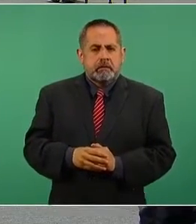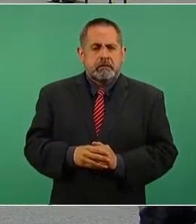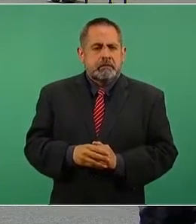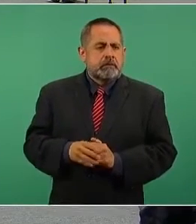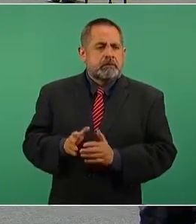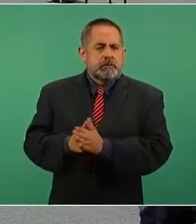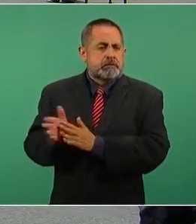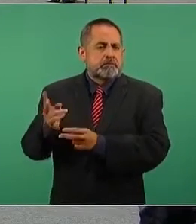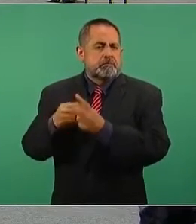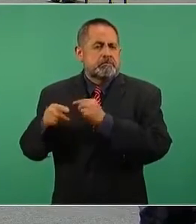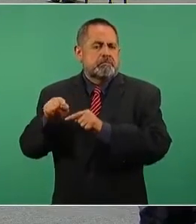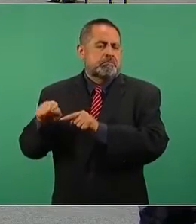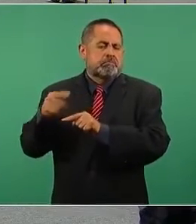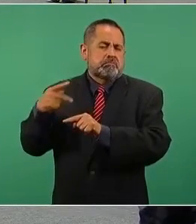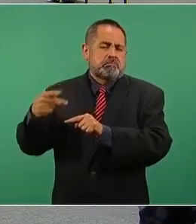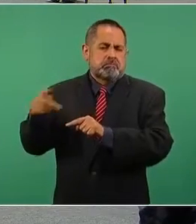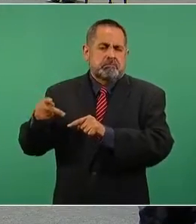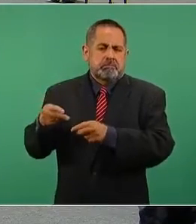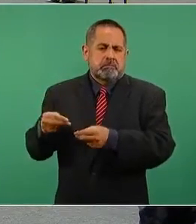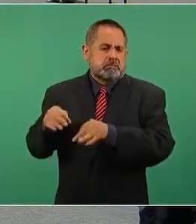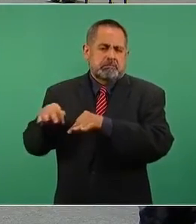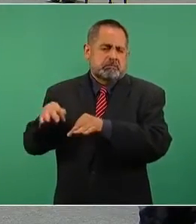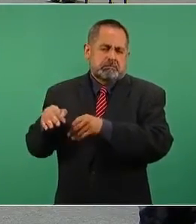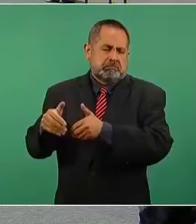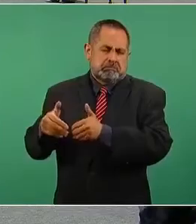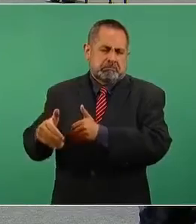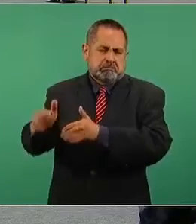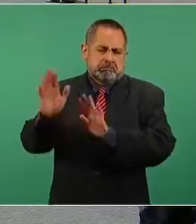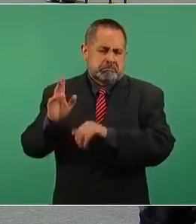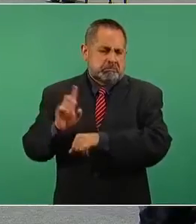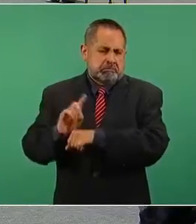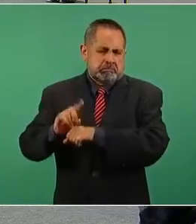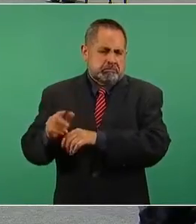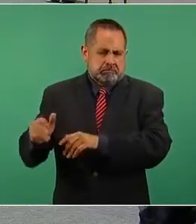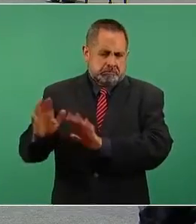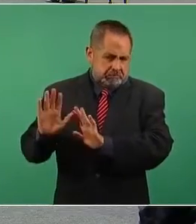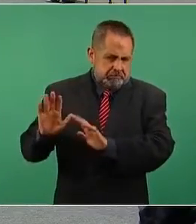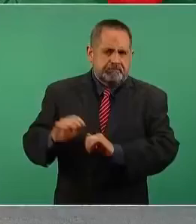regresar a sus actividades particulares